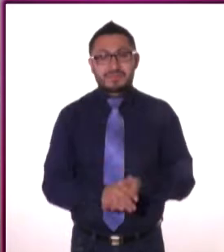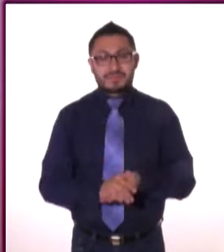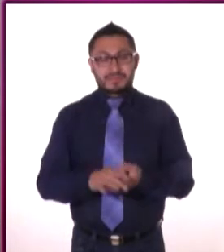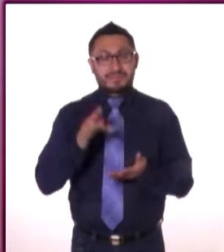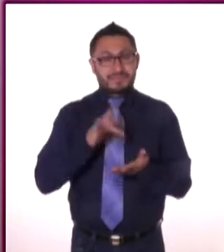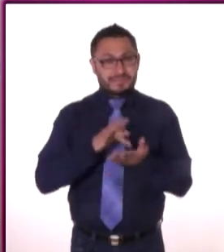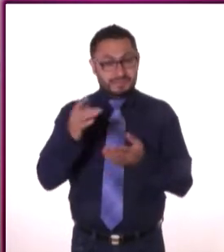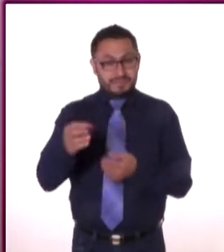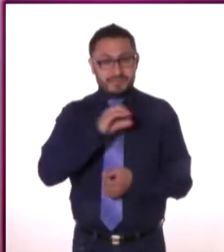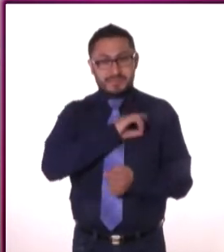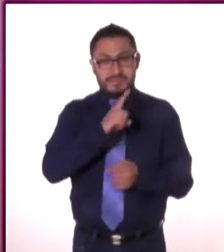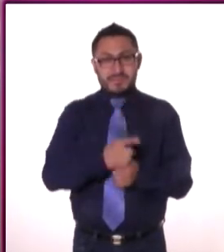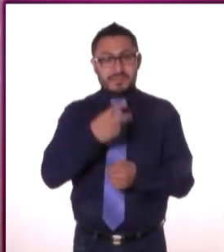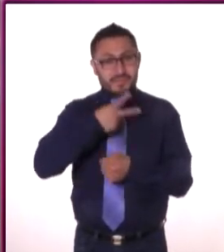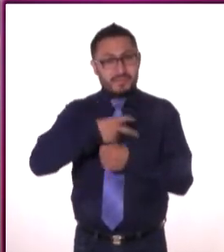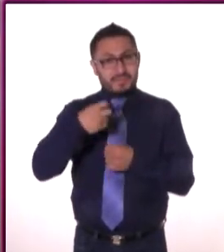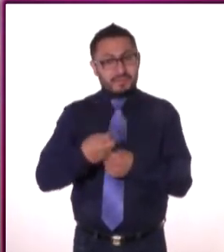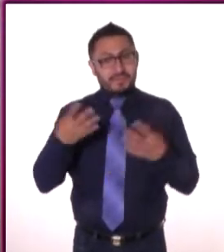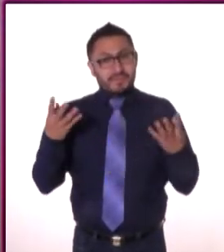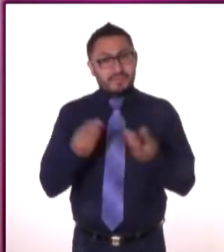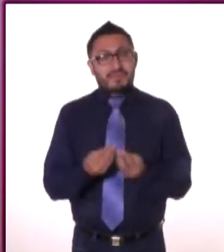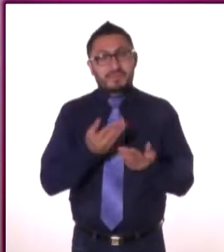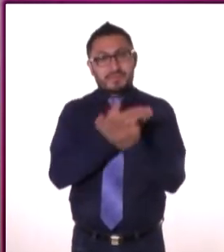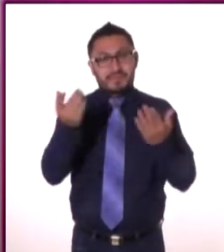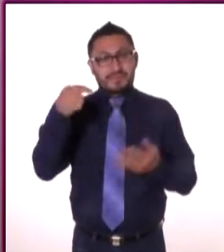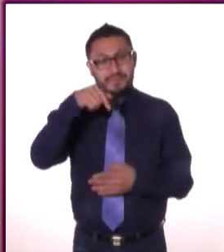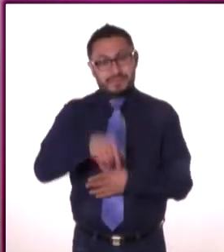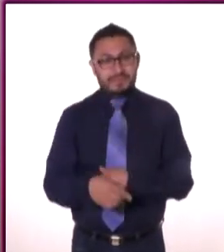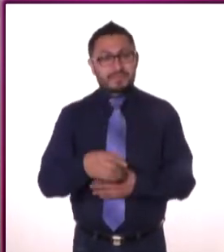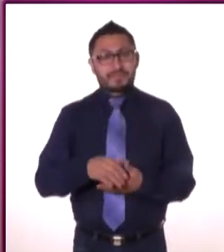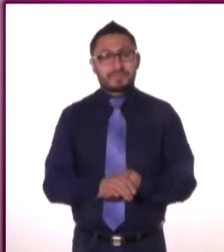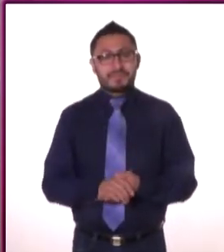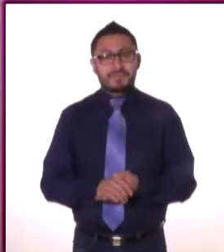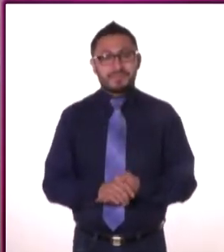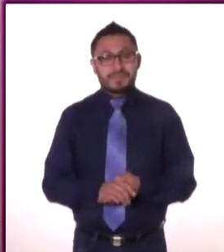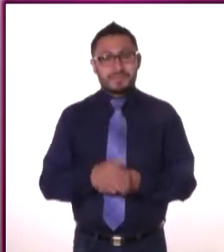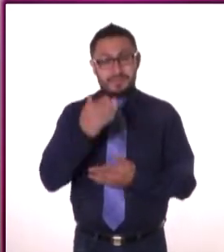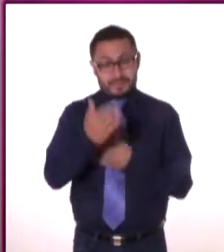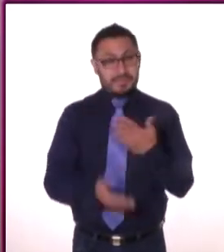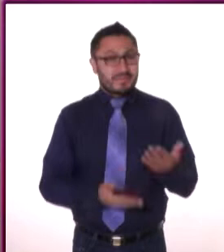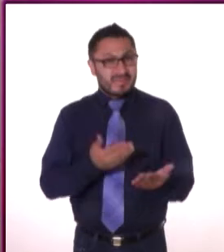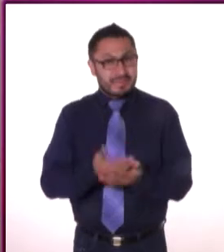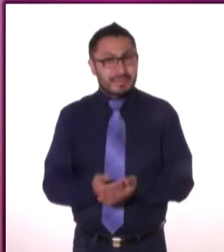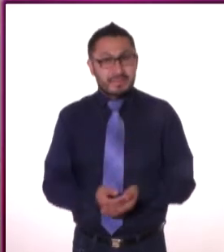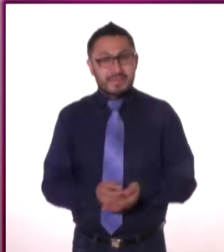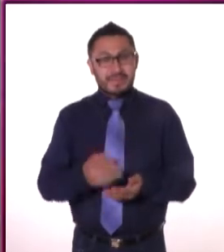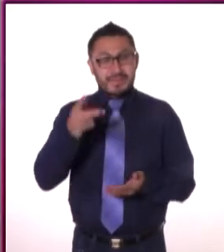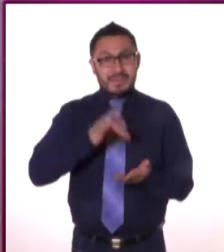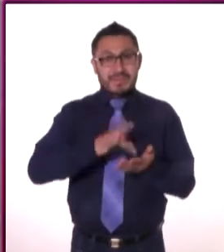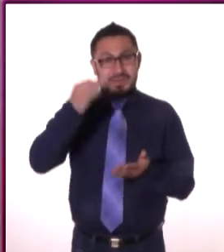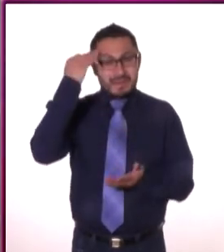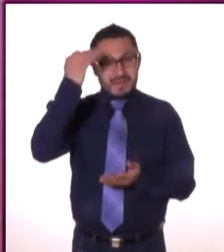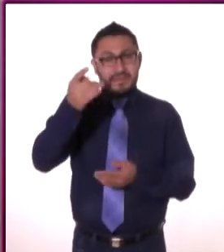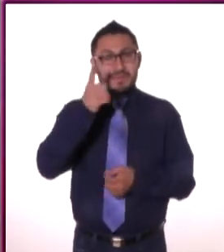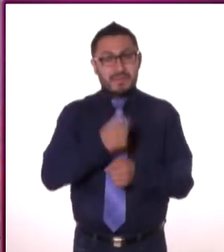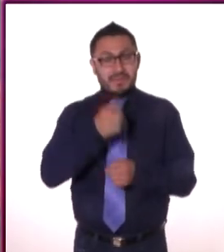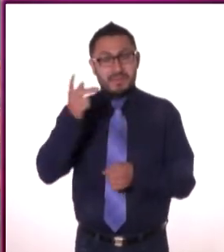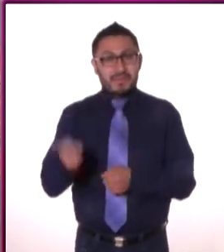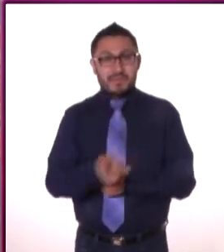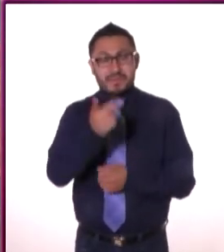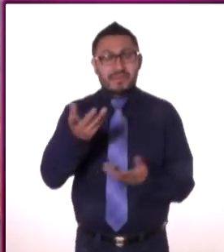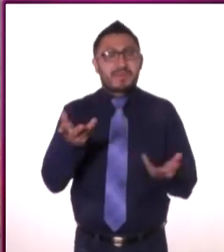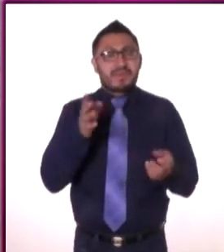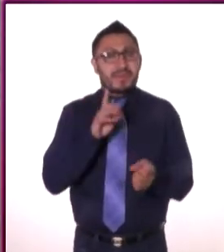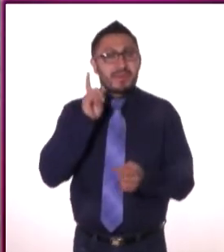bien, muchas gracias. Sí, agradezco la oportunidad que me dan de estar con ustedes. Bueno, aquí estoy para servirles. Gracias por el tiempo. Mi